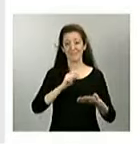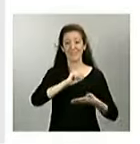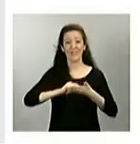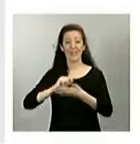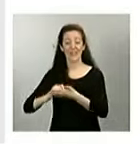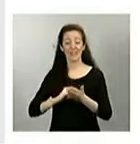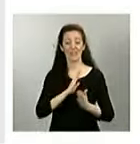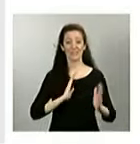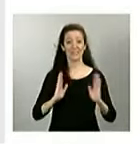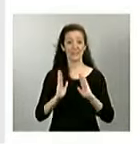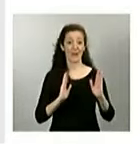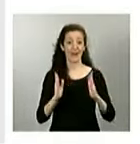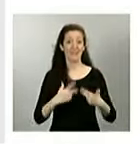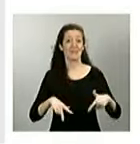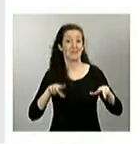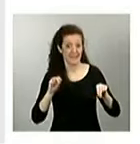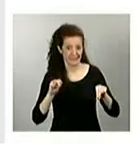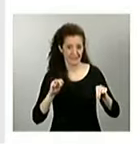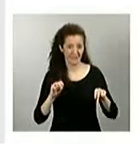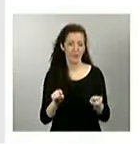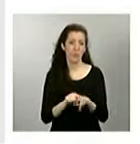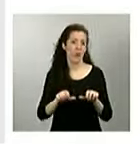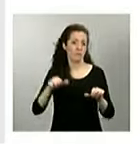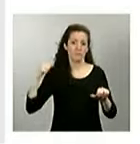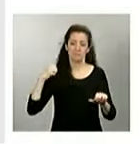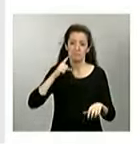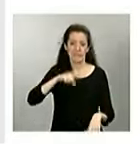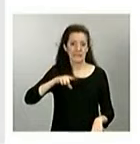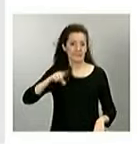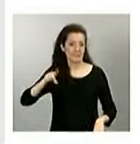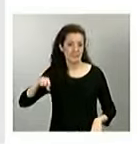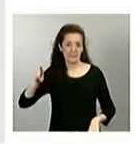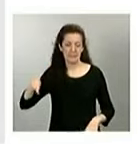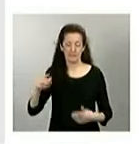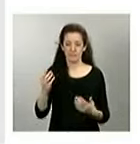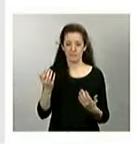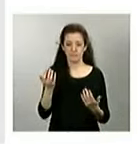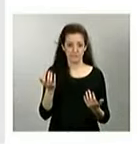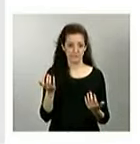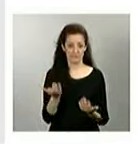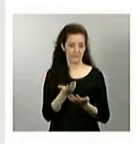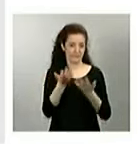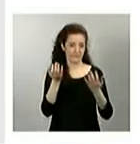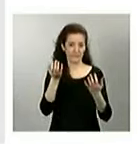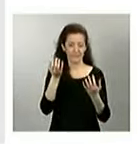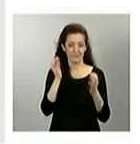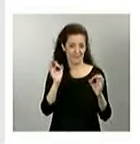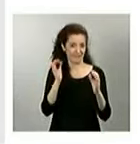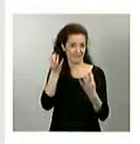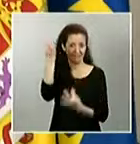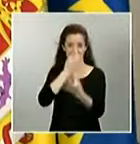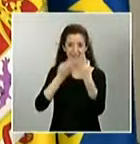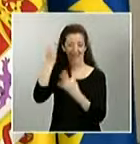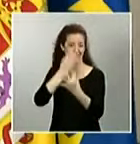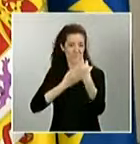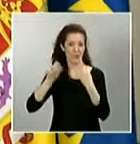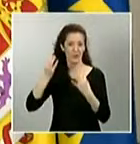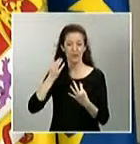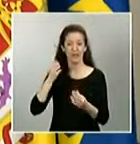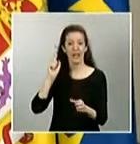distinto de otros meses luego tampoco de hecho por darles un dato la afiliación en el día de ayer